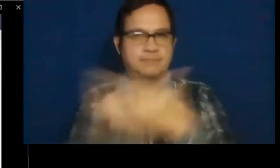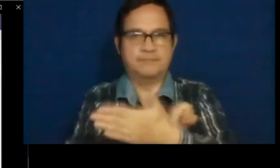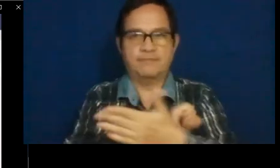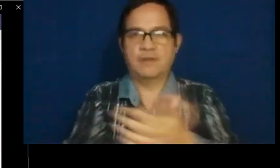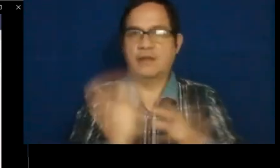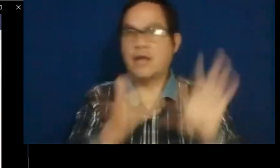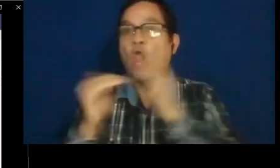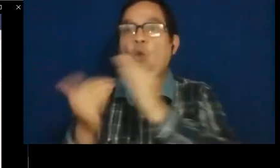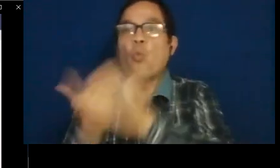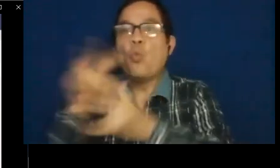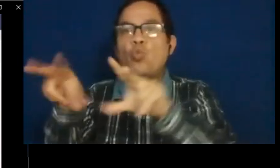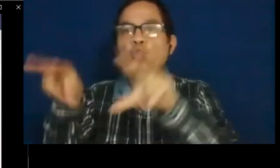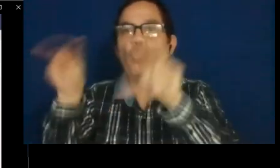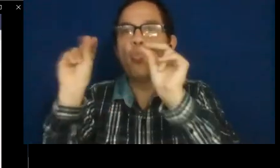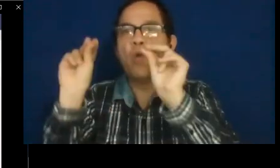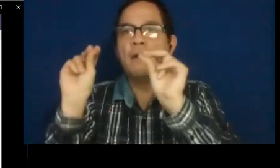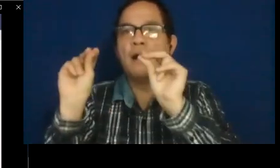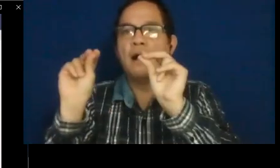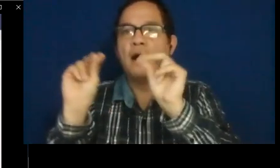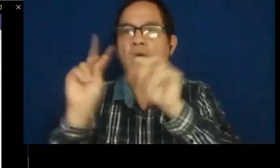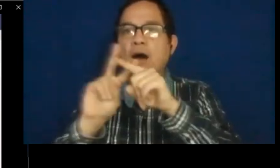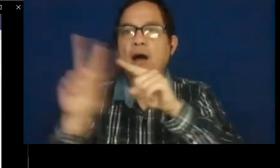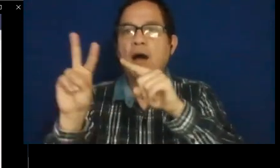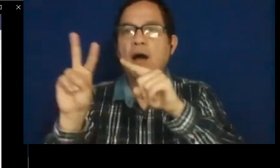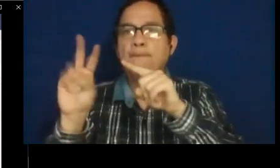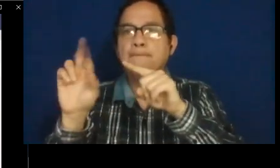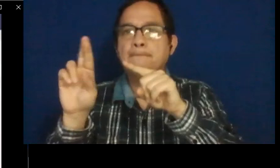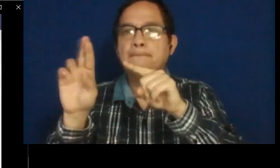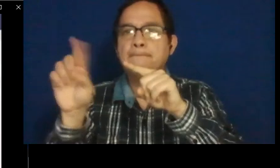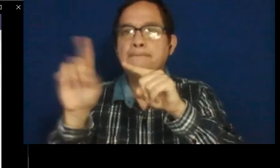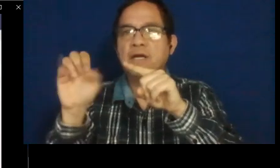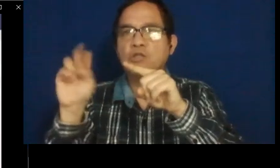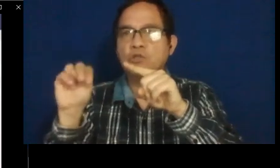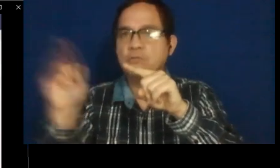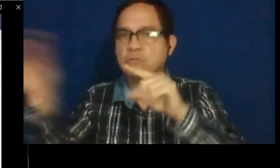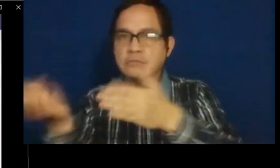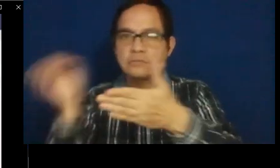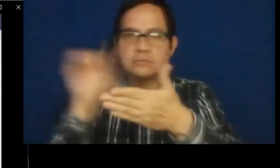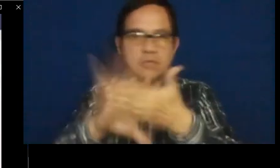versión, que igual es la misma versión que de pronto ustedes ya descargaron desde el campus virtual.